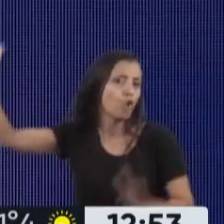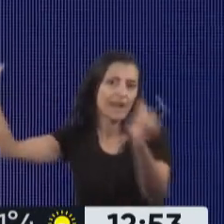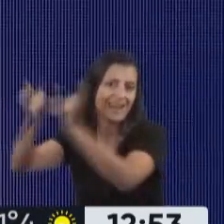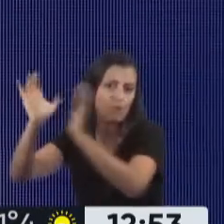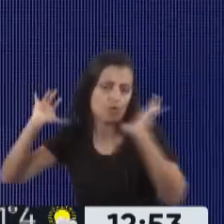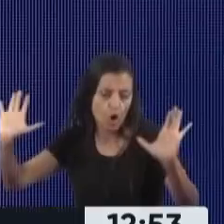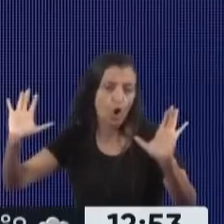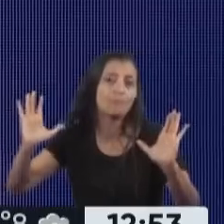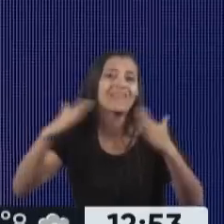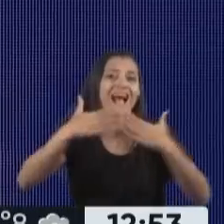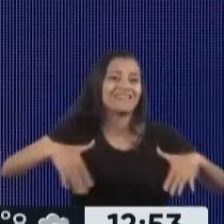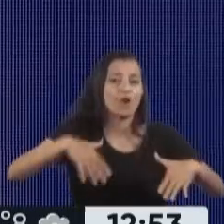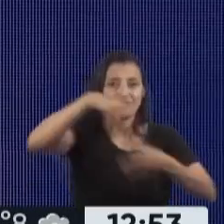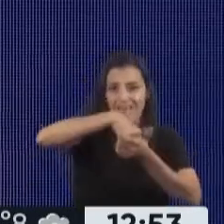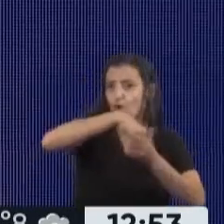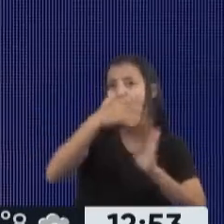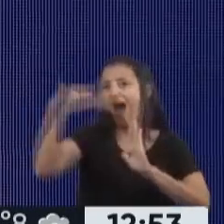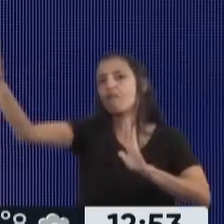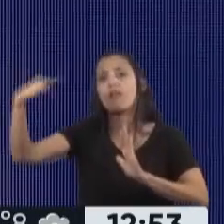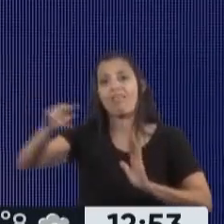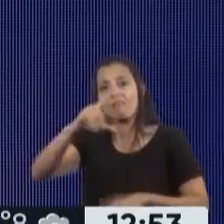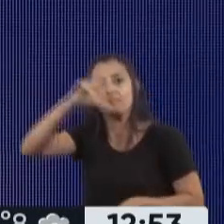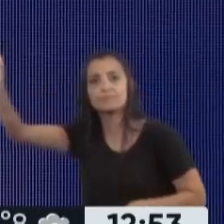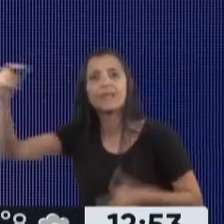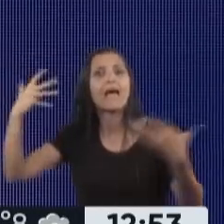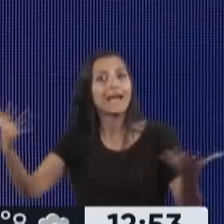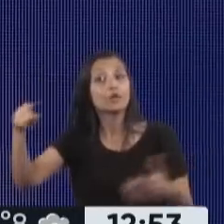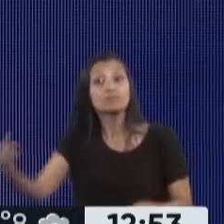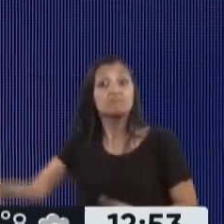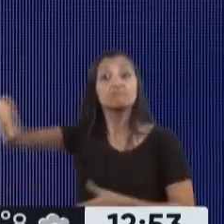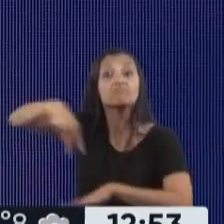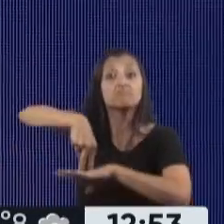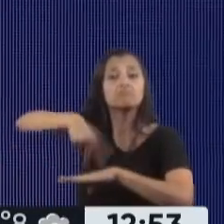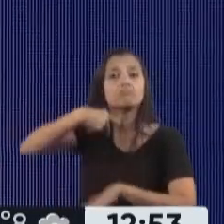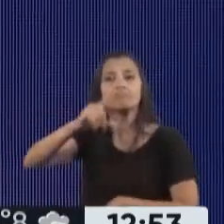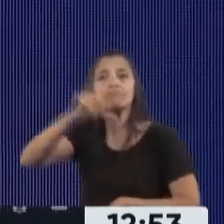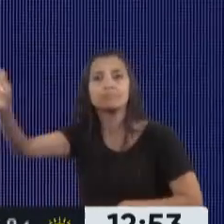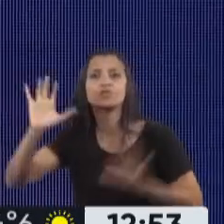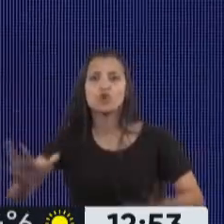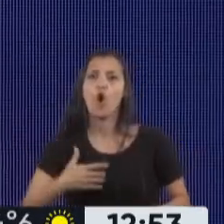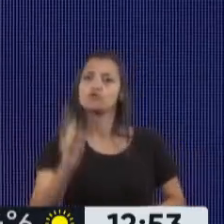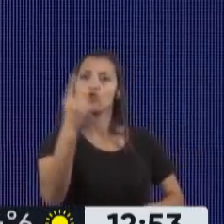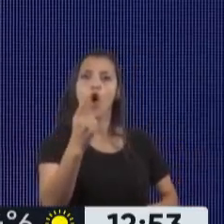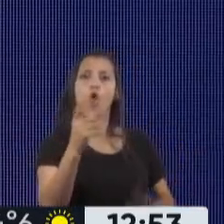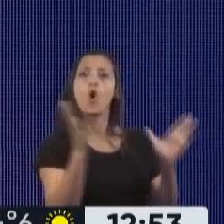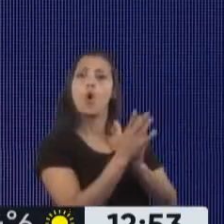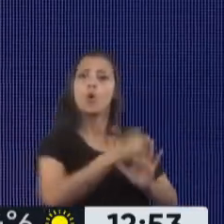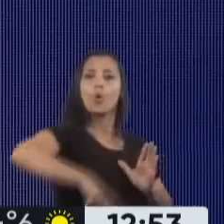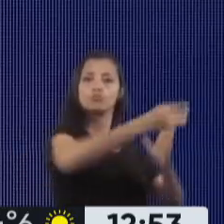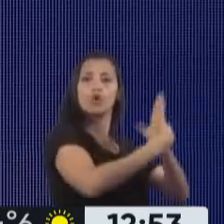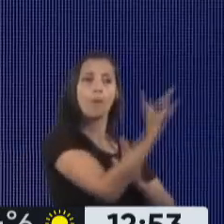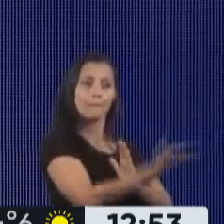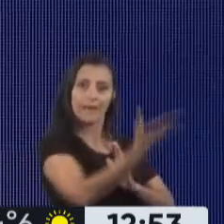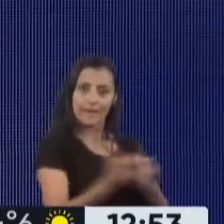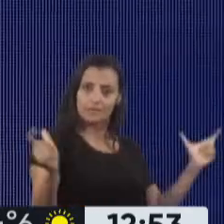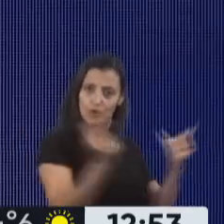fuera de Casa Rosada y entonces se levantó y me quedé con el resto de los ministros.